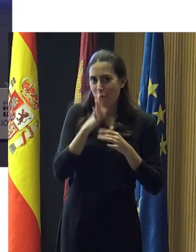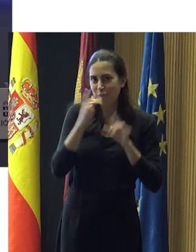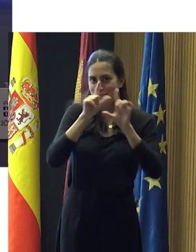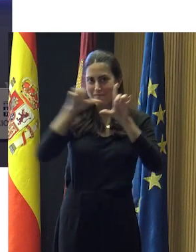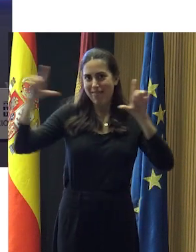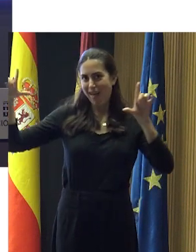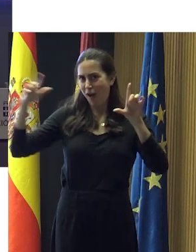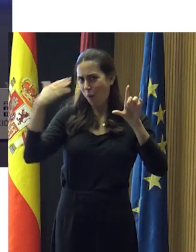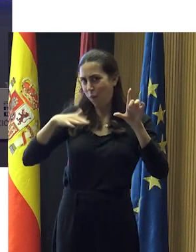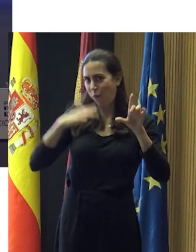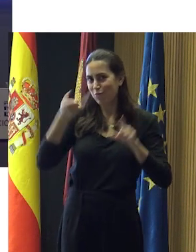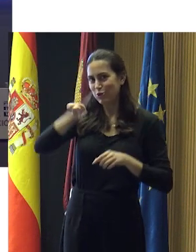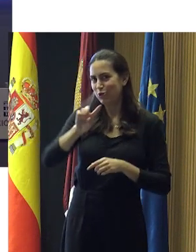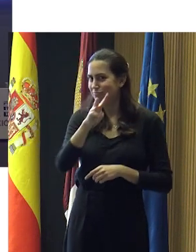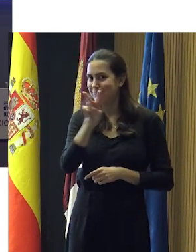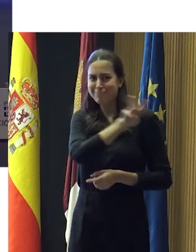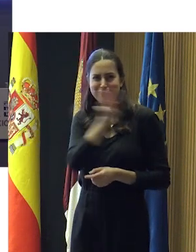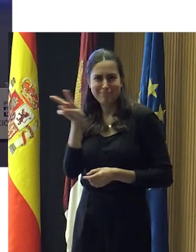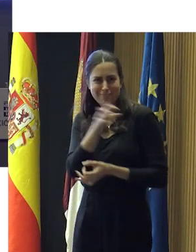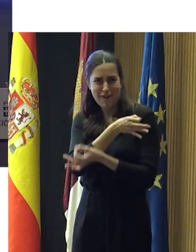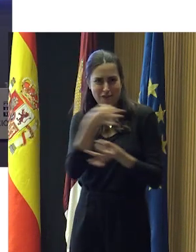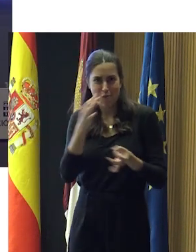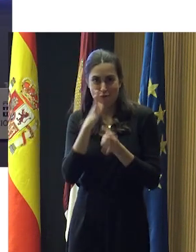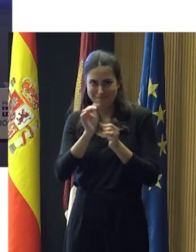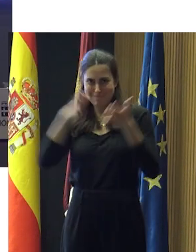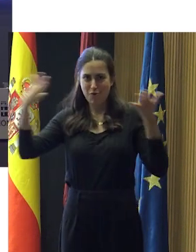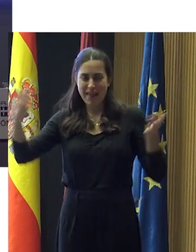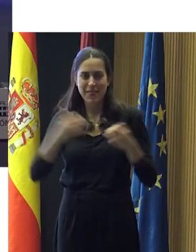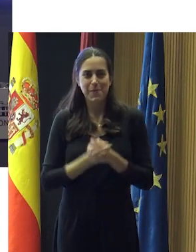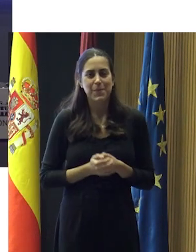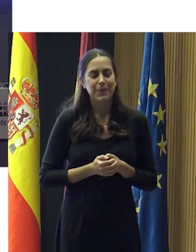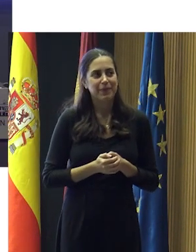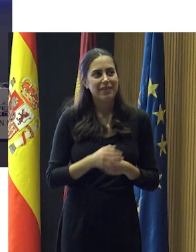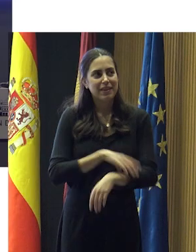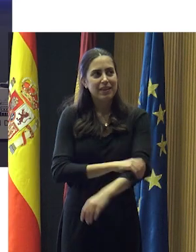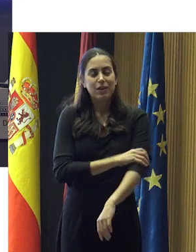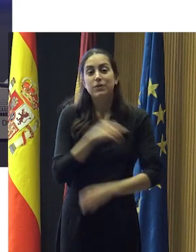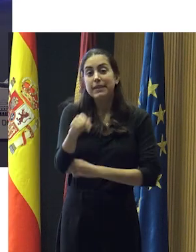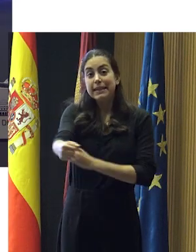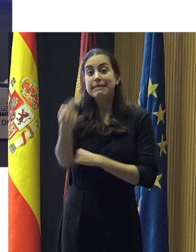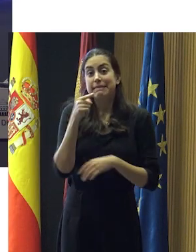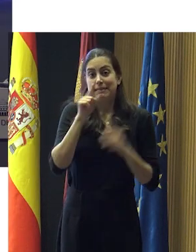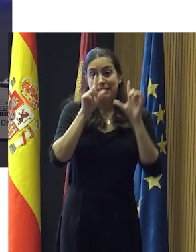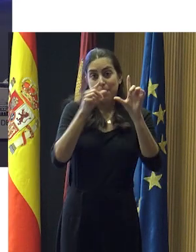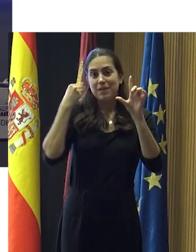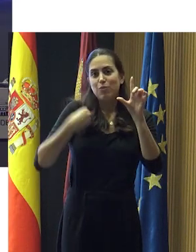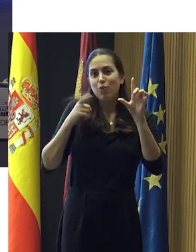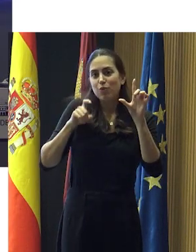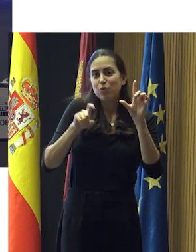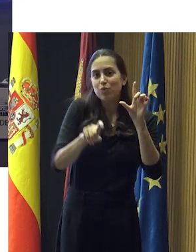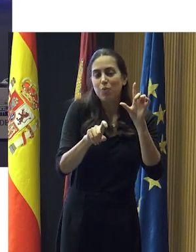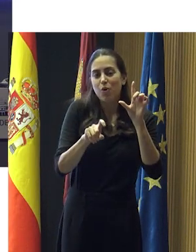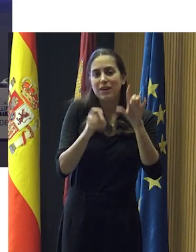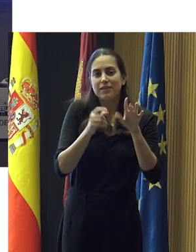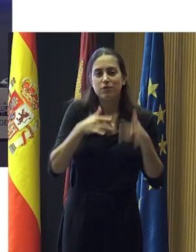en esta pequeñita, pero vosotros lo veis muy bien. Aquí tenemos cómo sería un tumor antes del tratamiento, ¿no? Aquí vemos que hay células